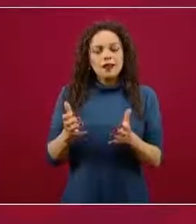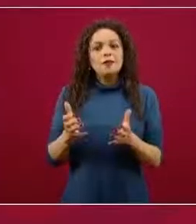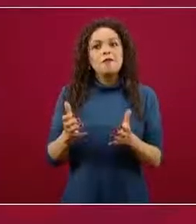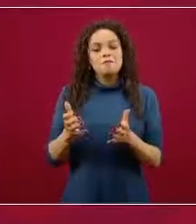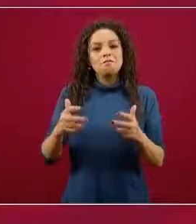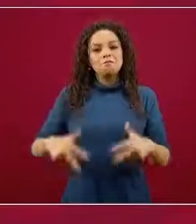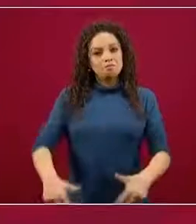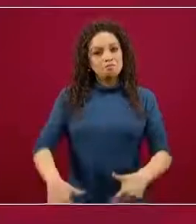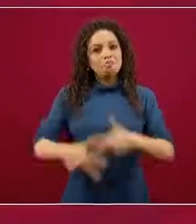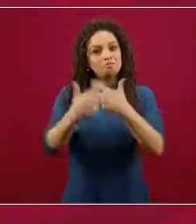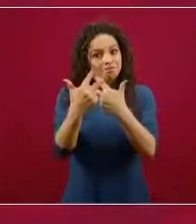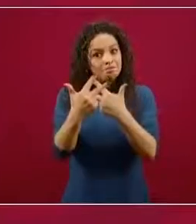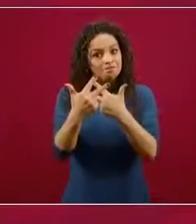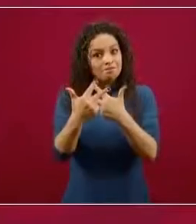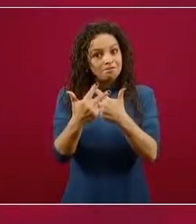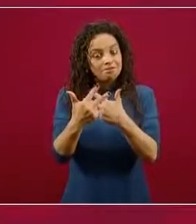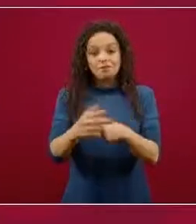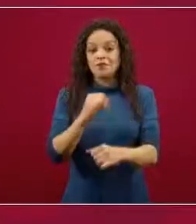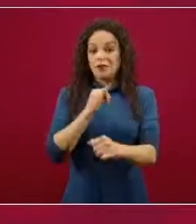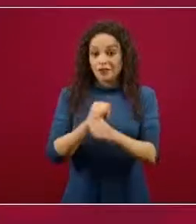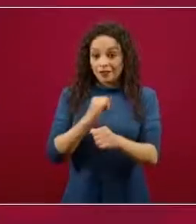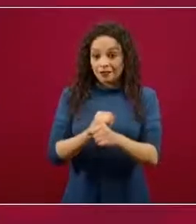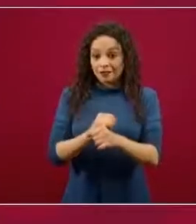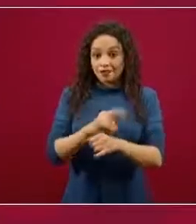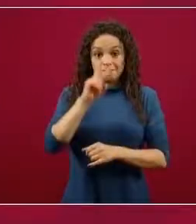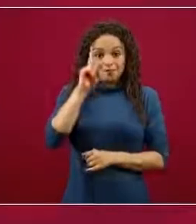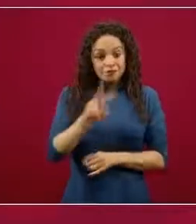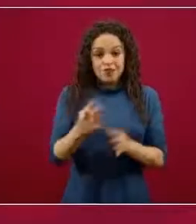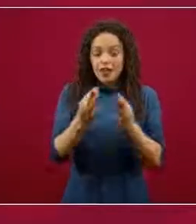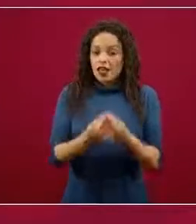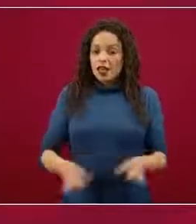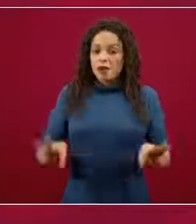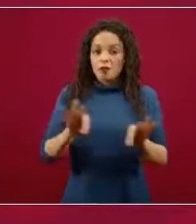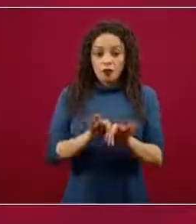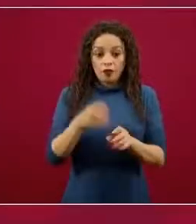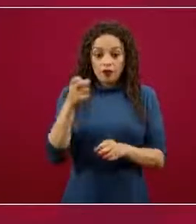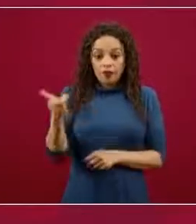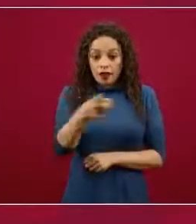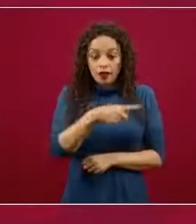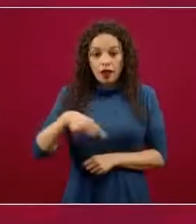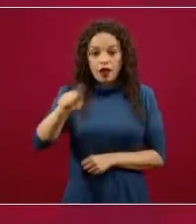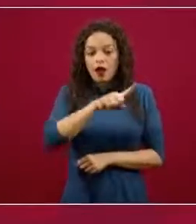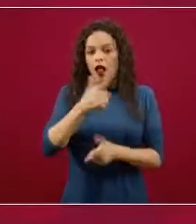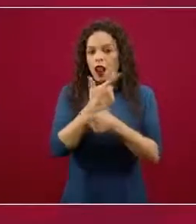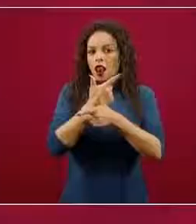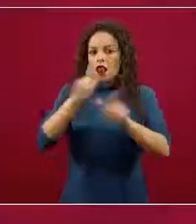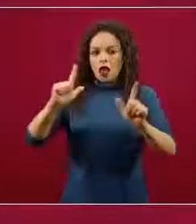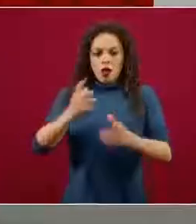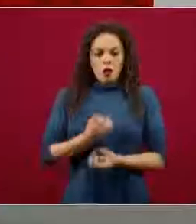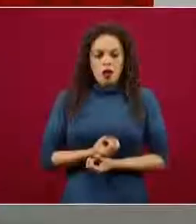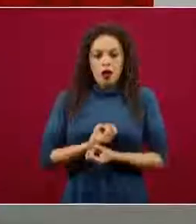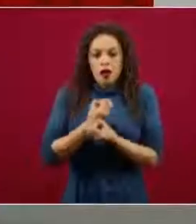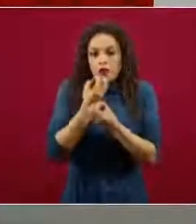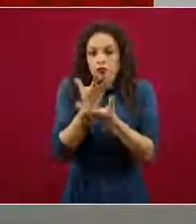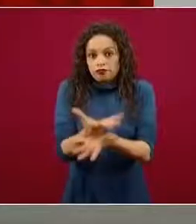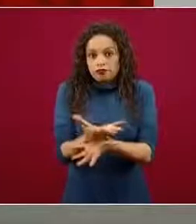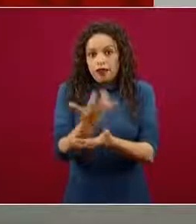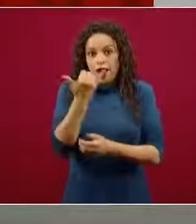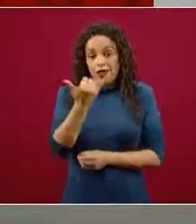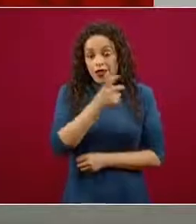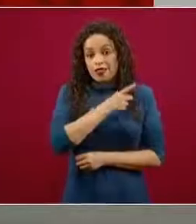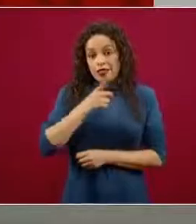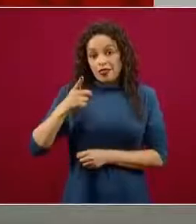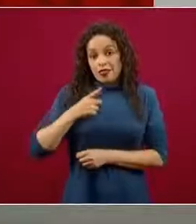muy importante que esta comunidad siempre tenga el espacio apropiado para expresarse y para recordarnos la